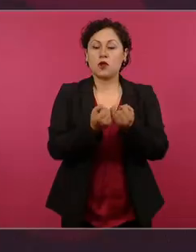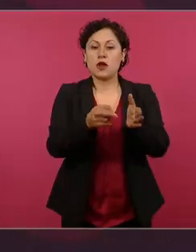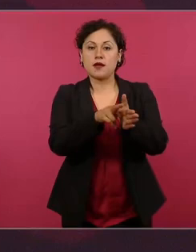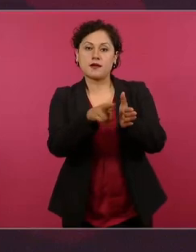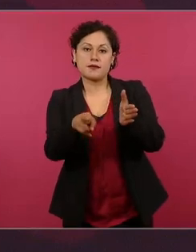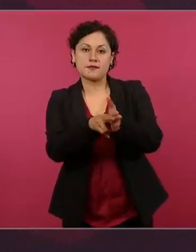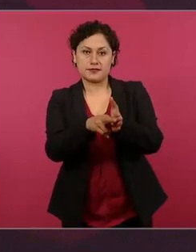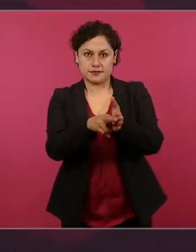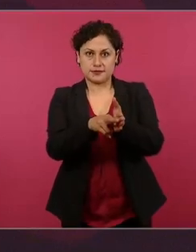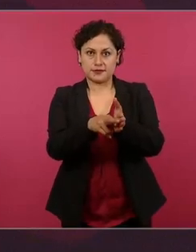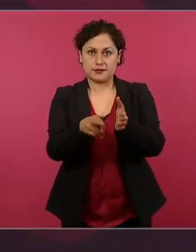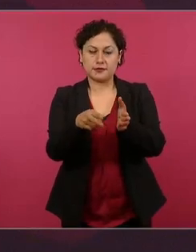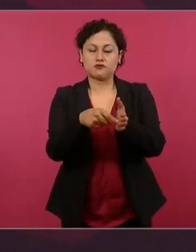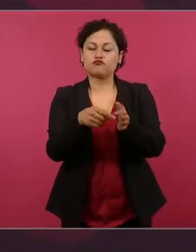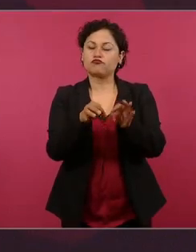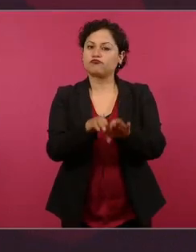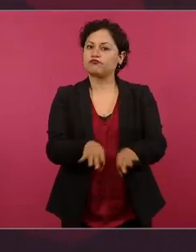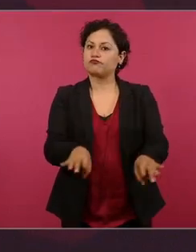era